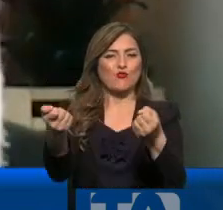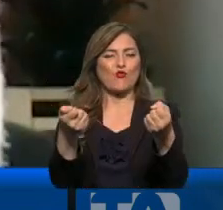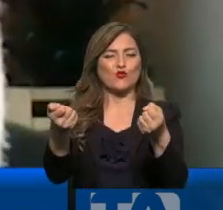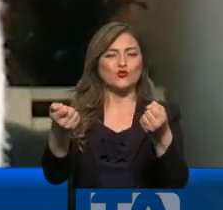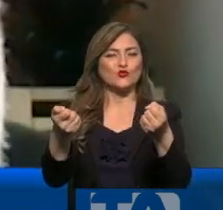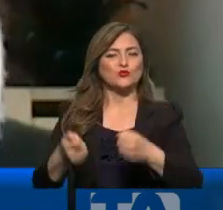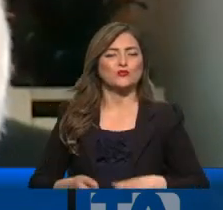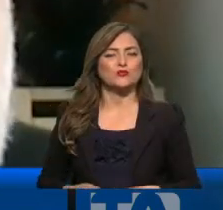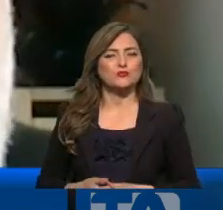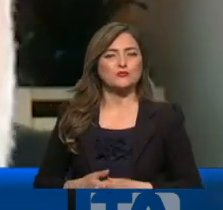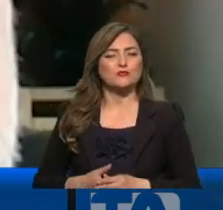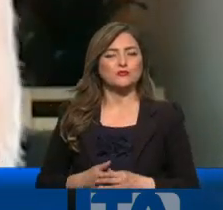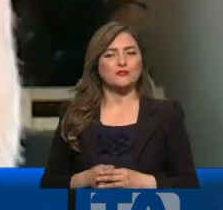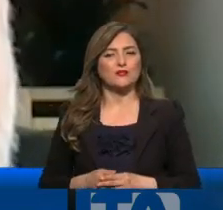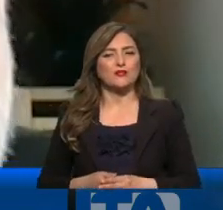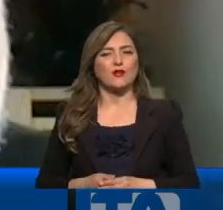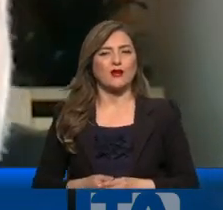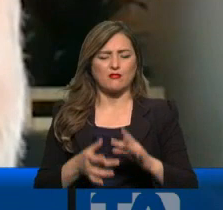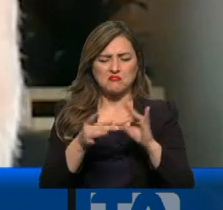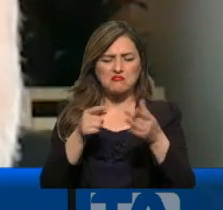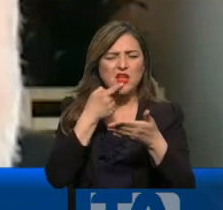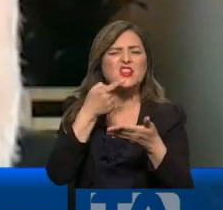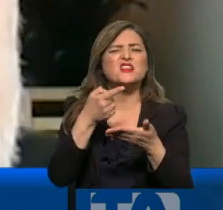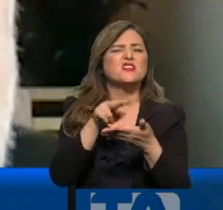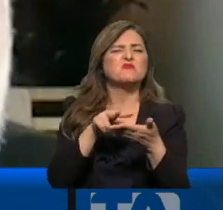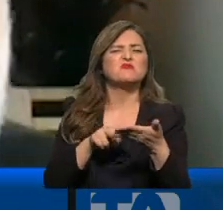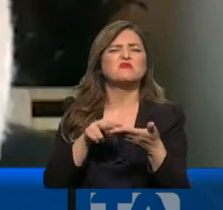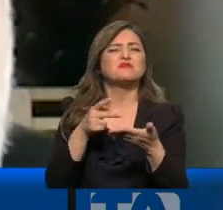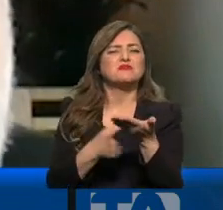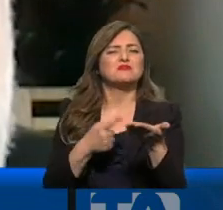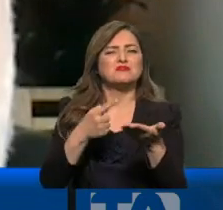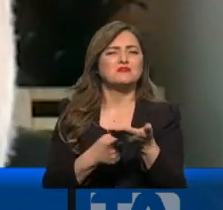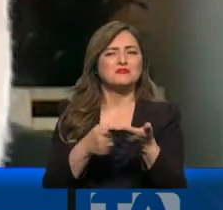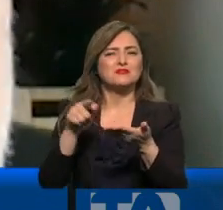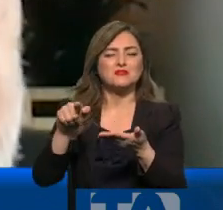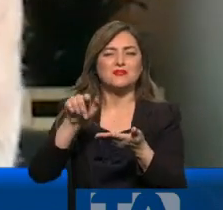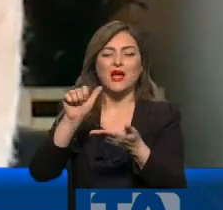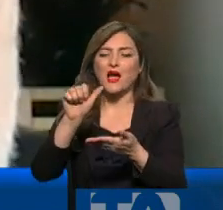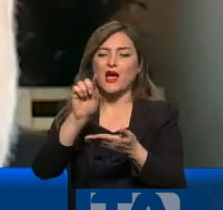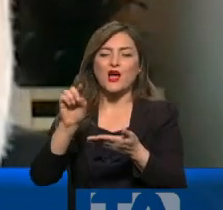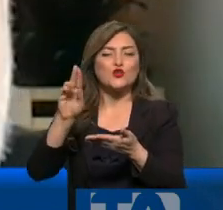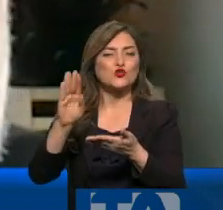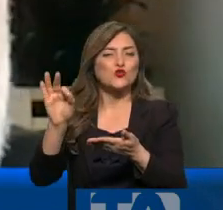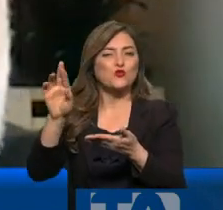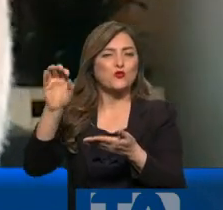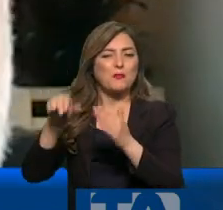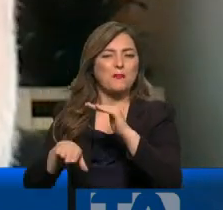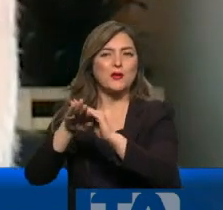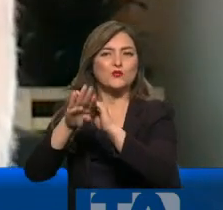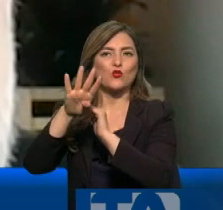automotriz, en donde se establece que el contenido de azufre máximo esté en